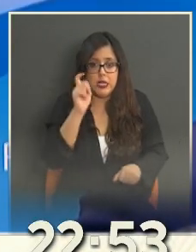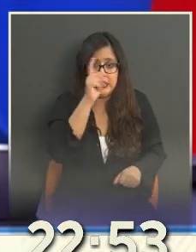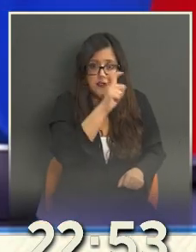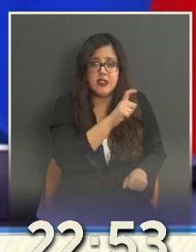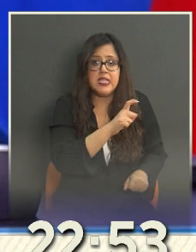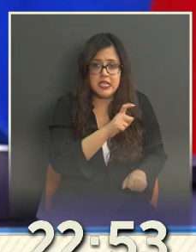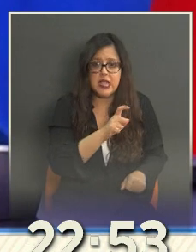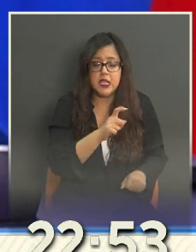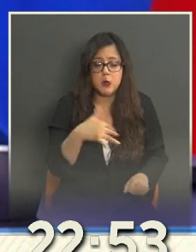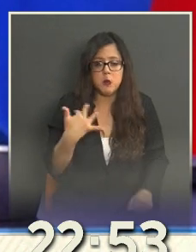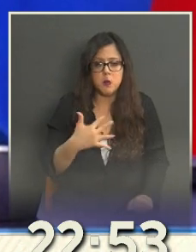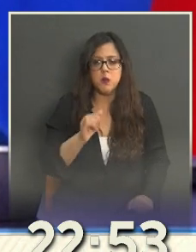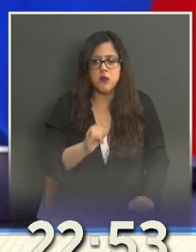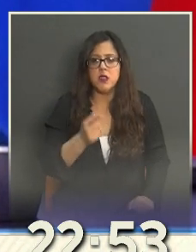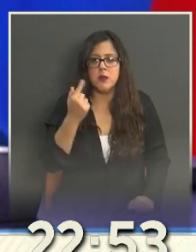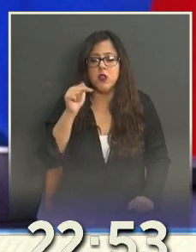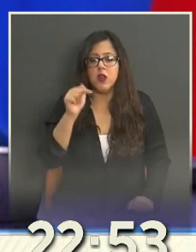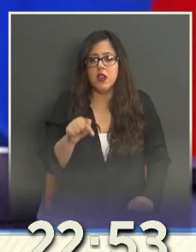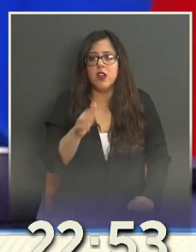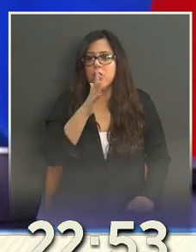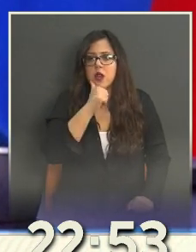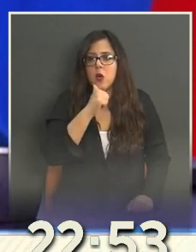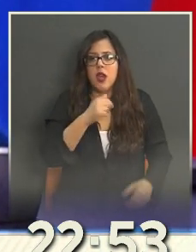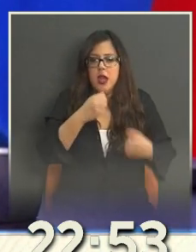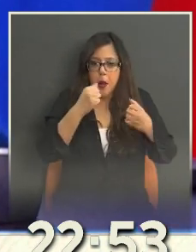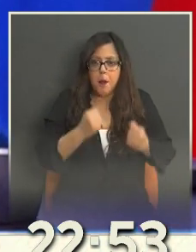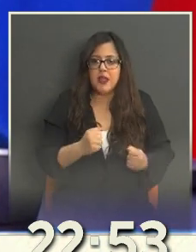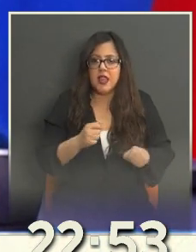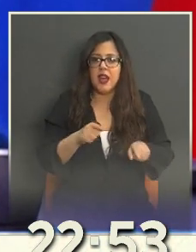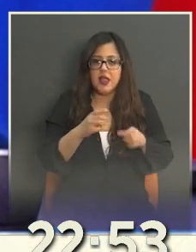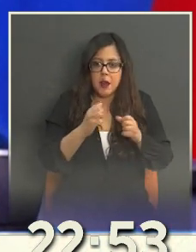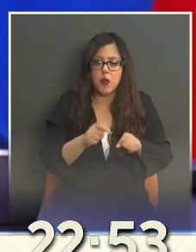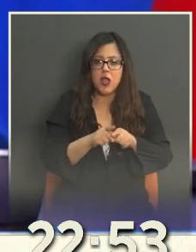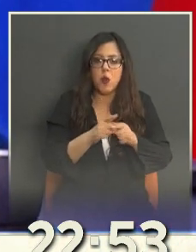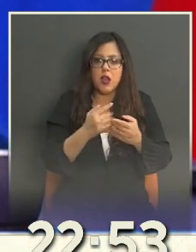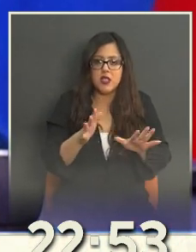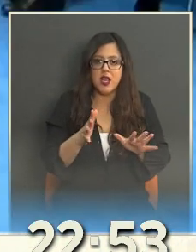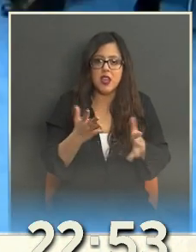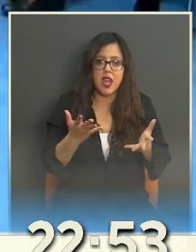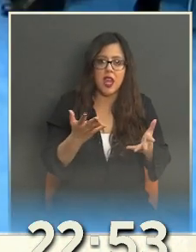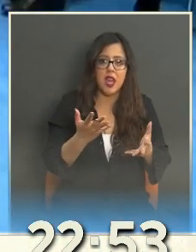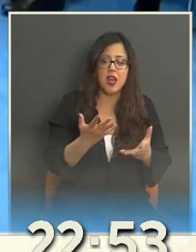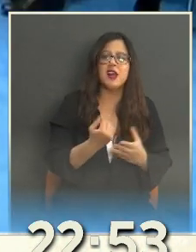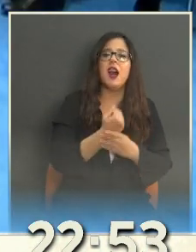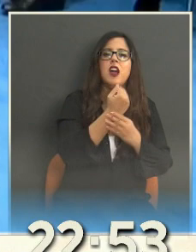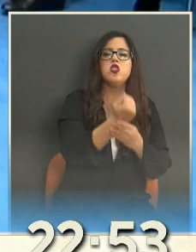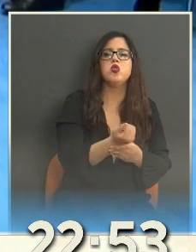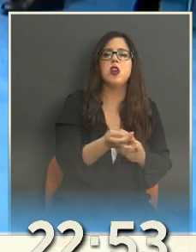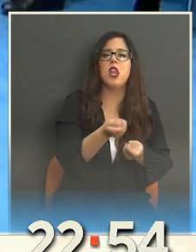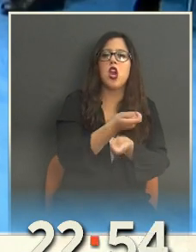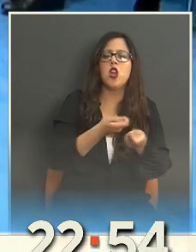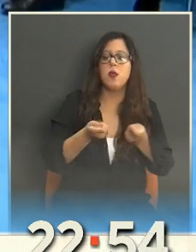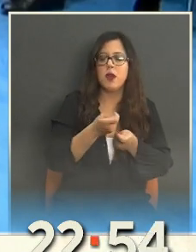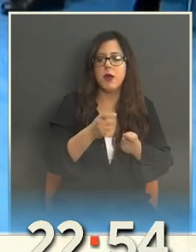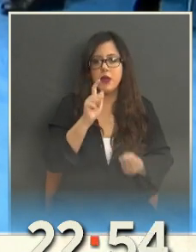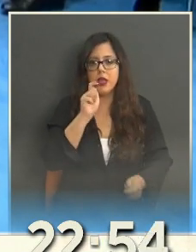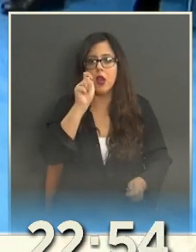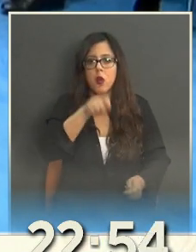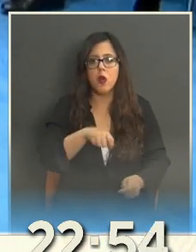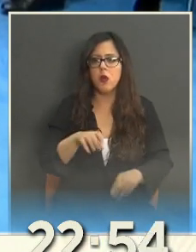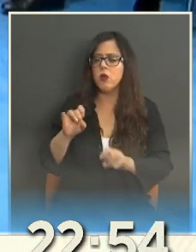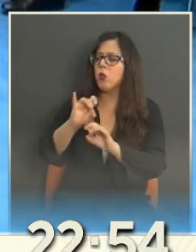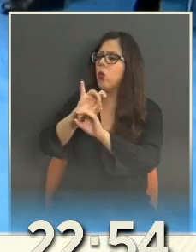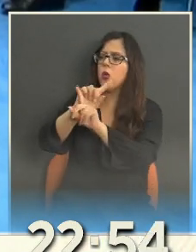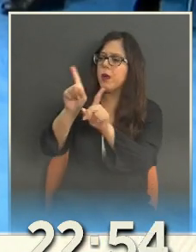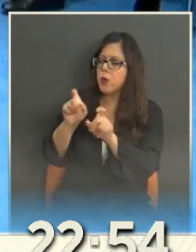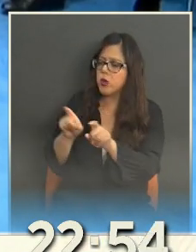y no va a tener esa capacidad de ir y sostener a ucrania económicamente alberto y las cosas no podrían cambiar desde el punto de vista de la